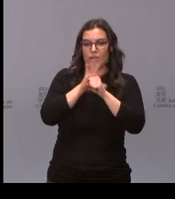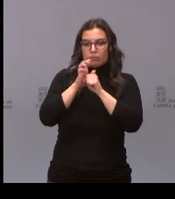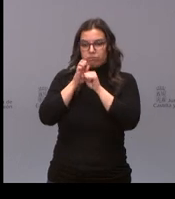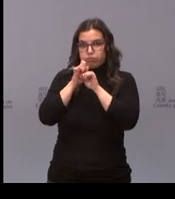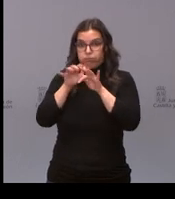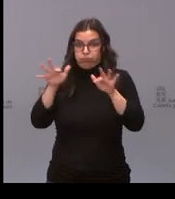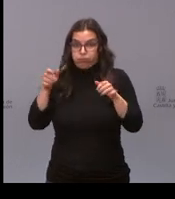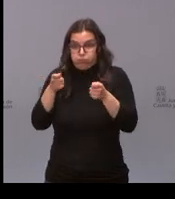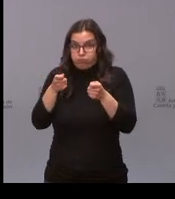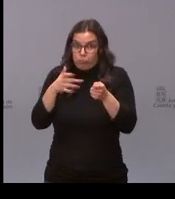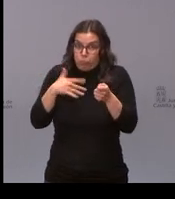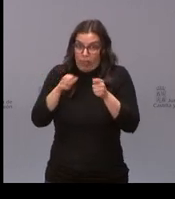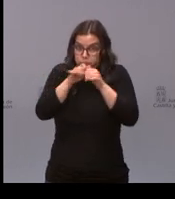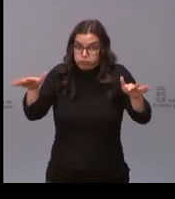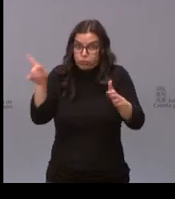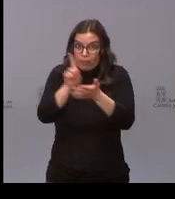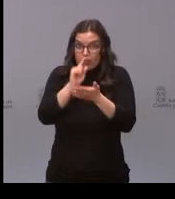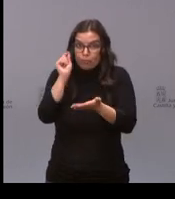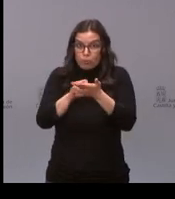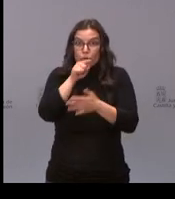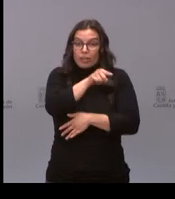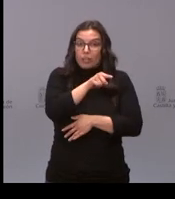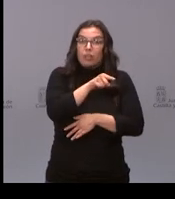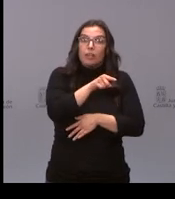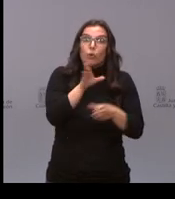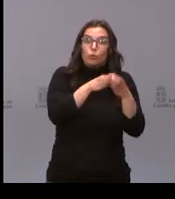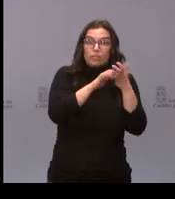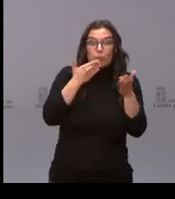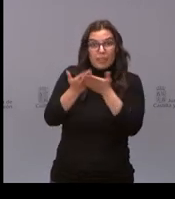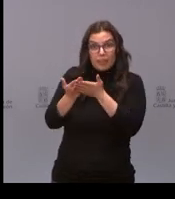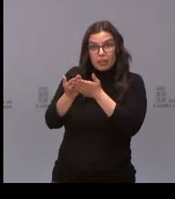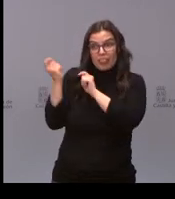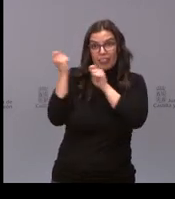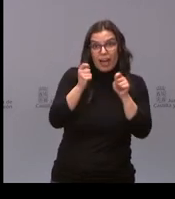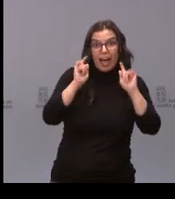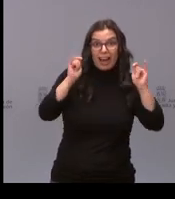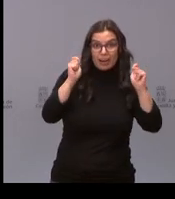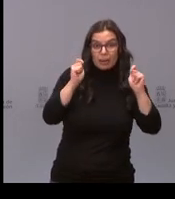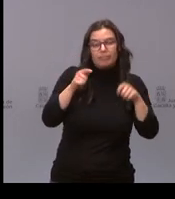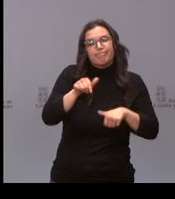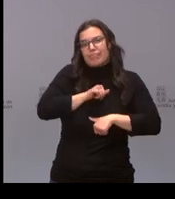ha enseñado que puede pasar en poco tiempo, ¿la Junta pedirá estado de alarma para la región? Vamos a esperar.